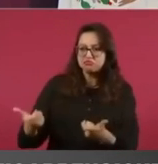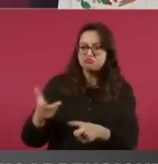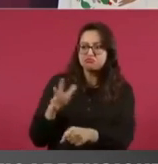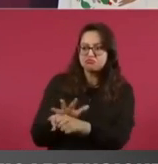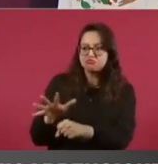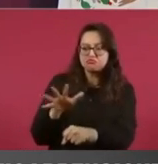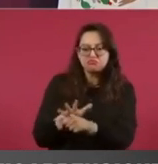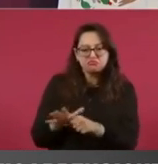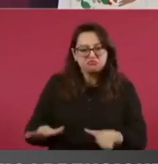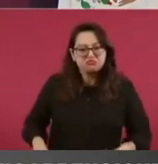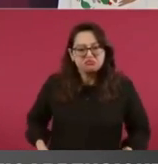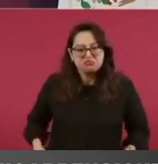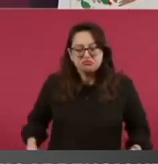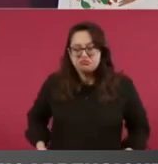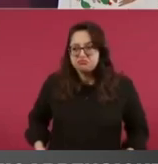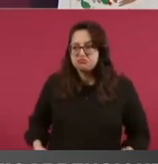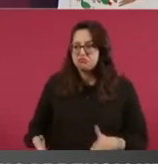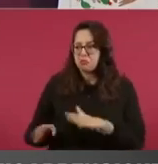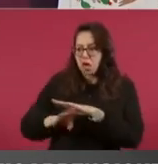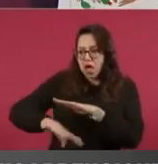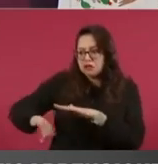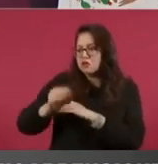para comprar lo básico y algo más,